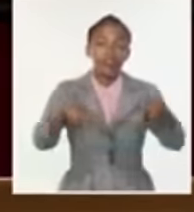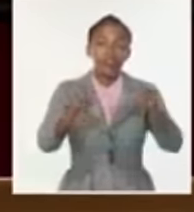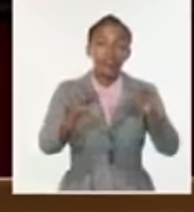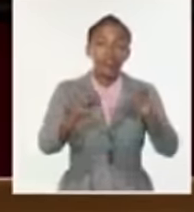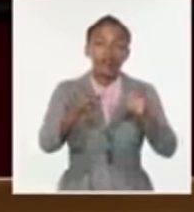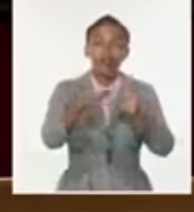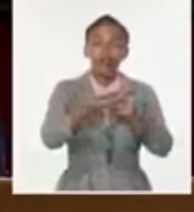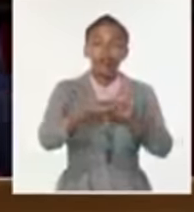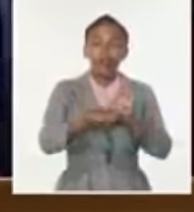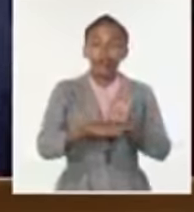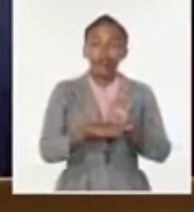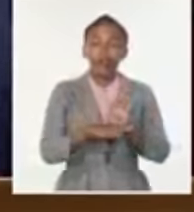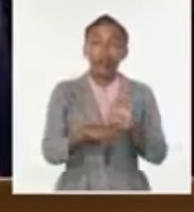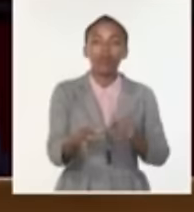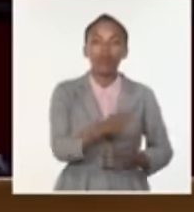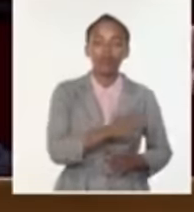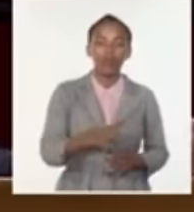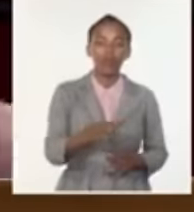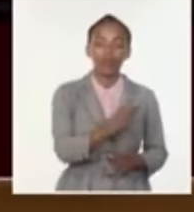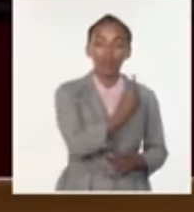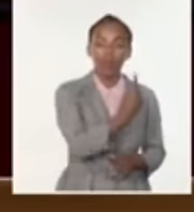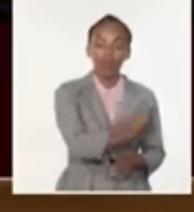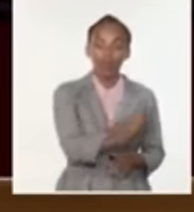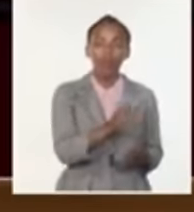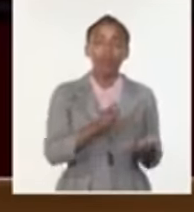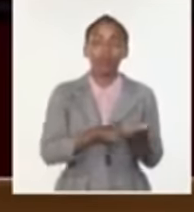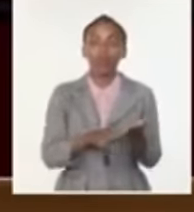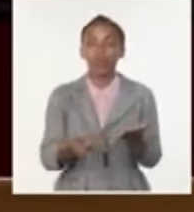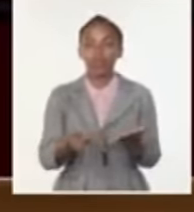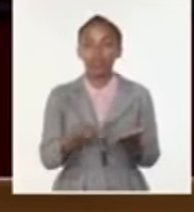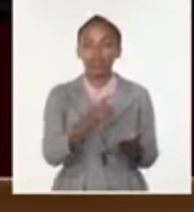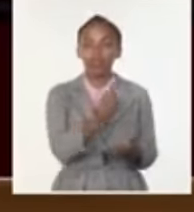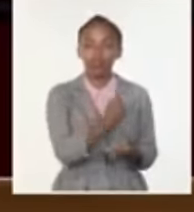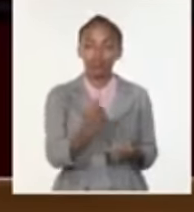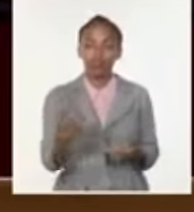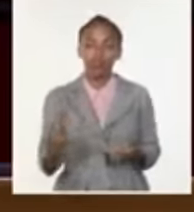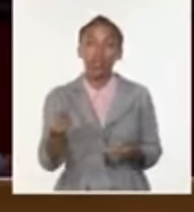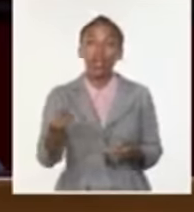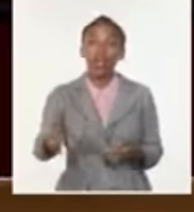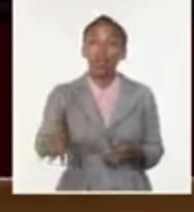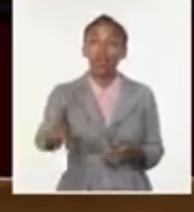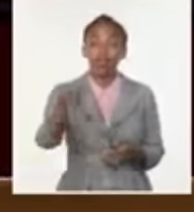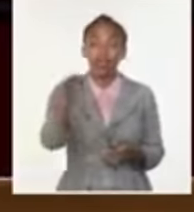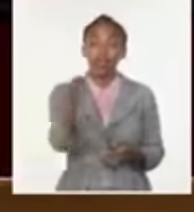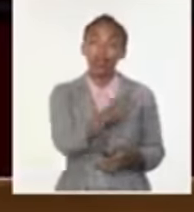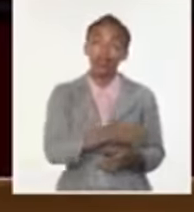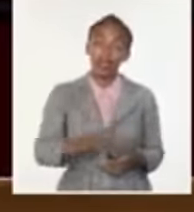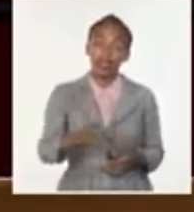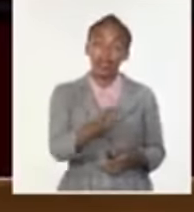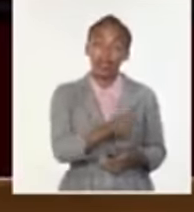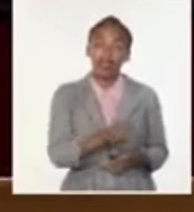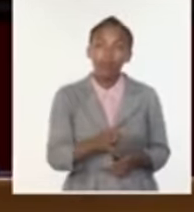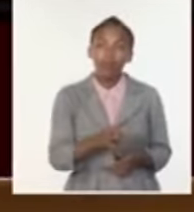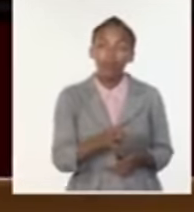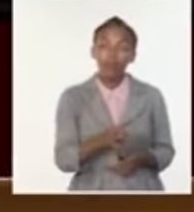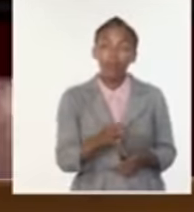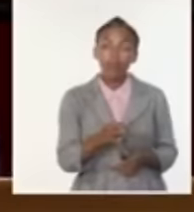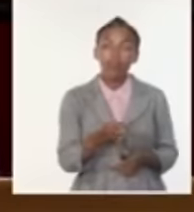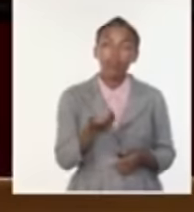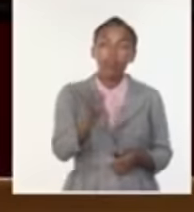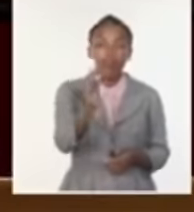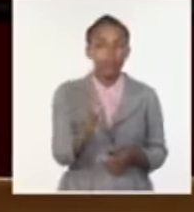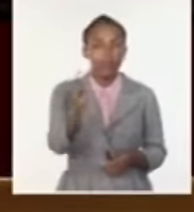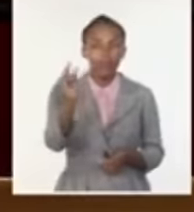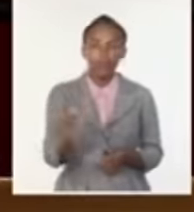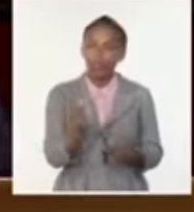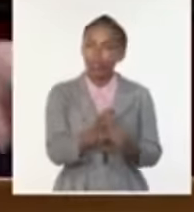un municipio en cada provincia. Ellos mismos escogieron el municipio con personal completo